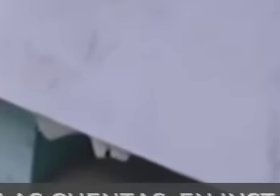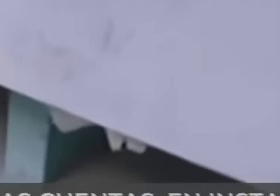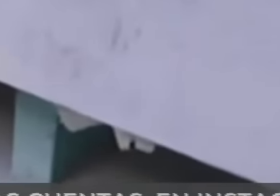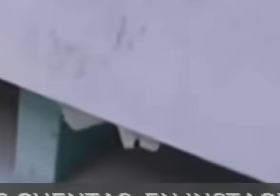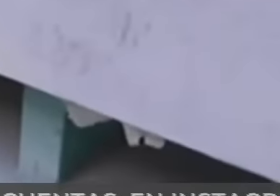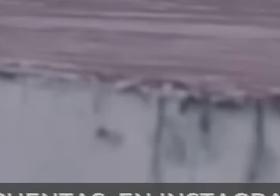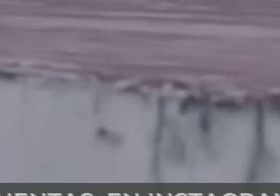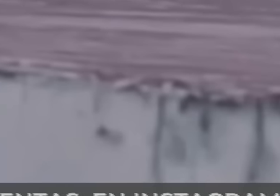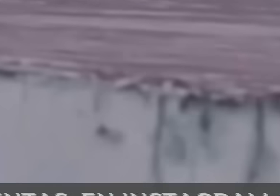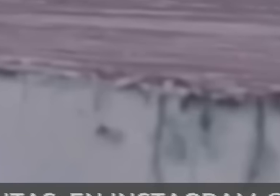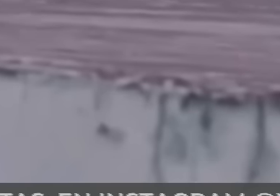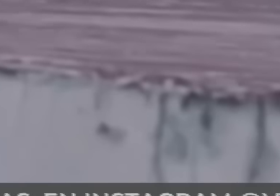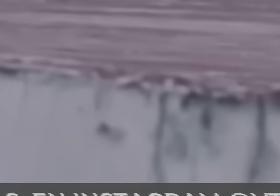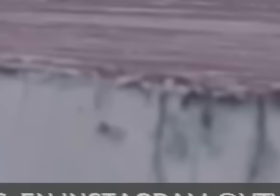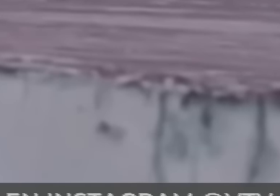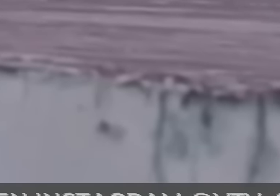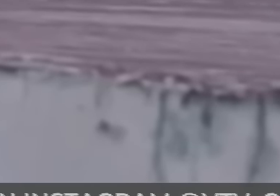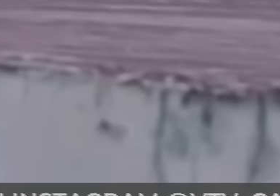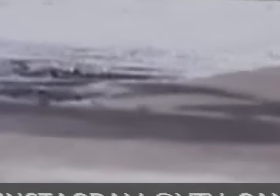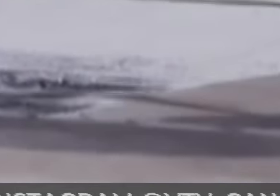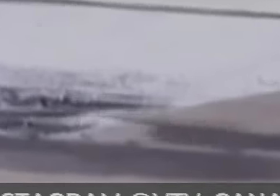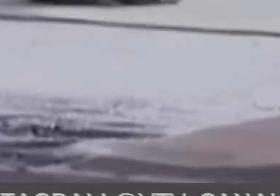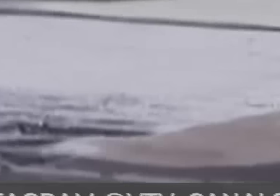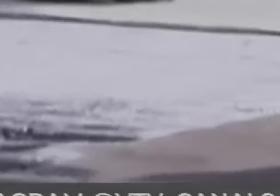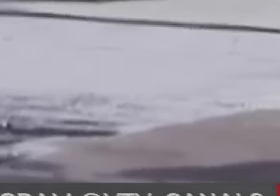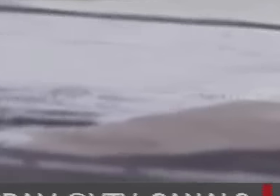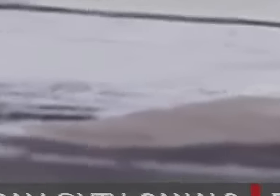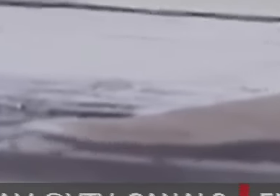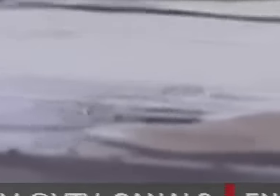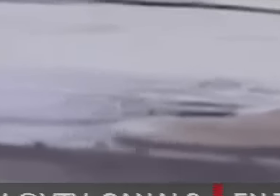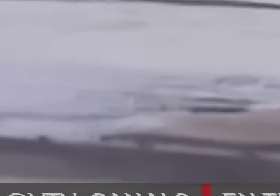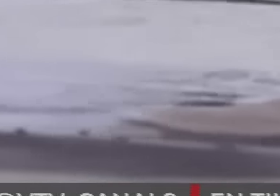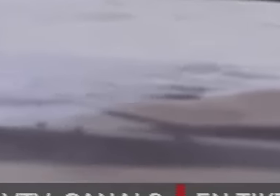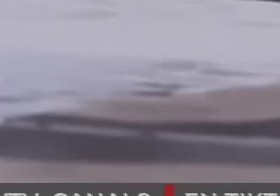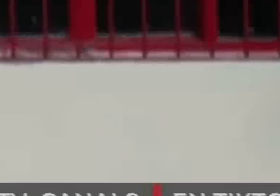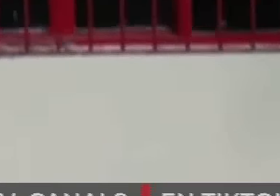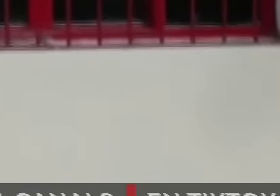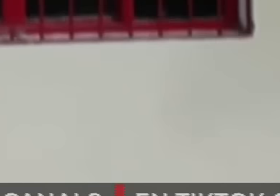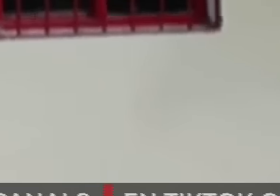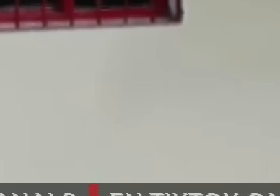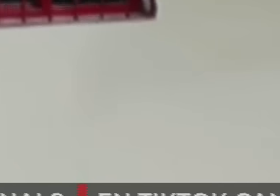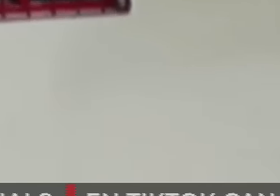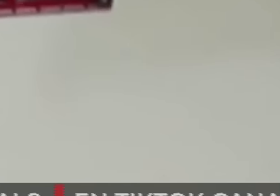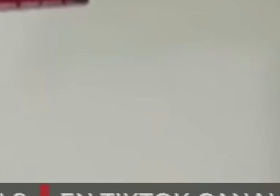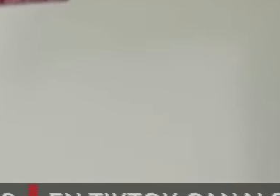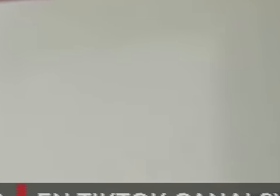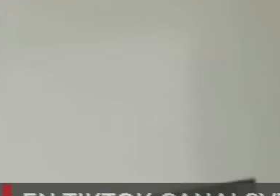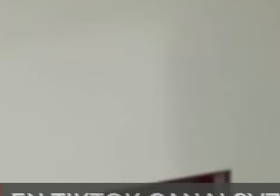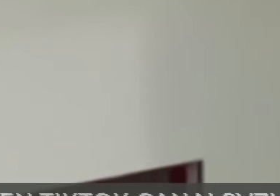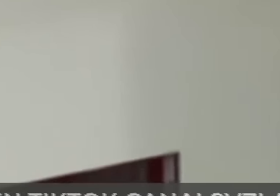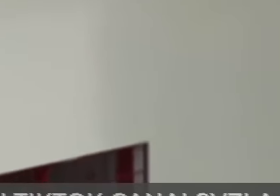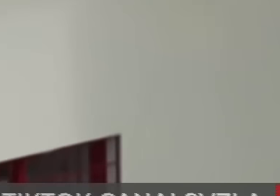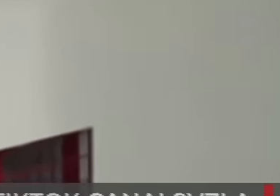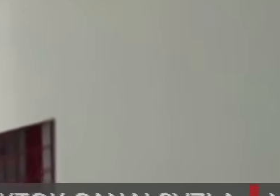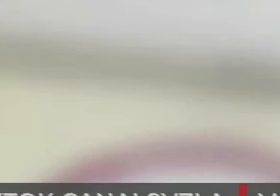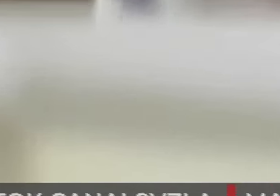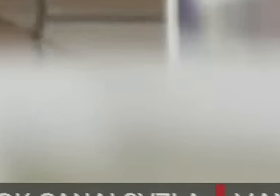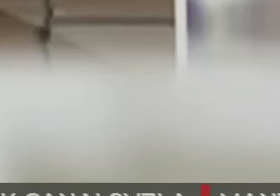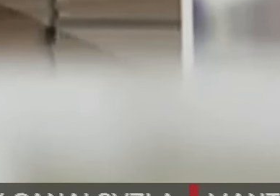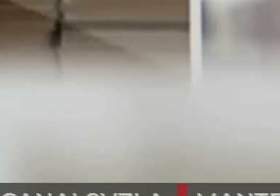Venezuela, estas brigadas trabajan organizadamente para dar respuestas concretas y en tiempo real a las solicitudes que realizan